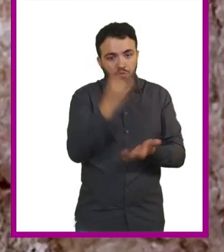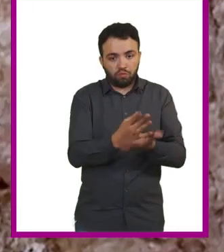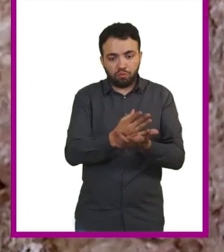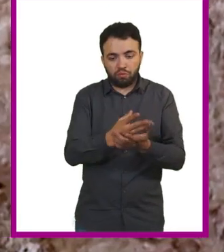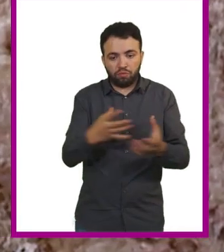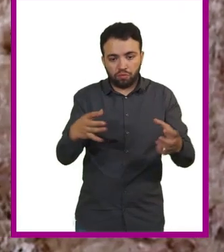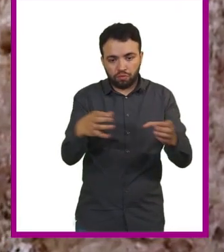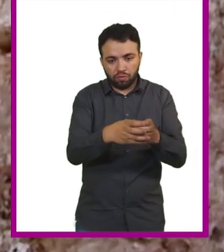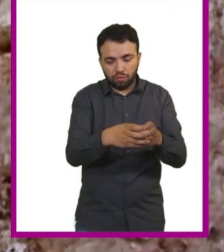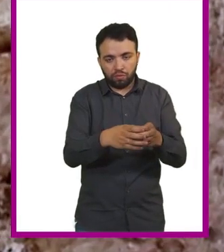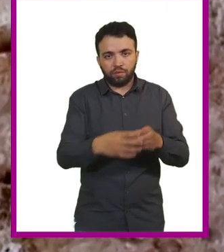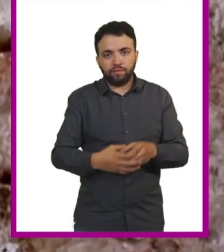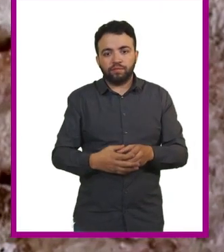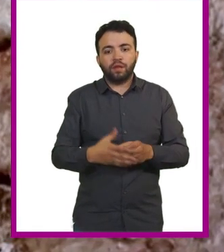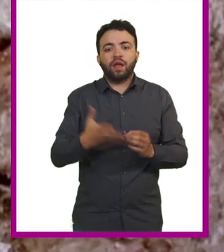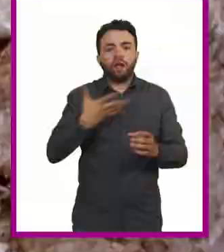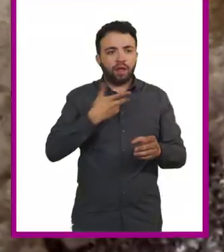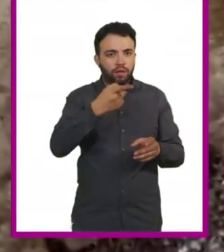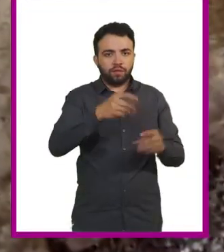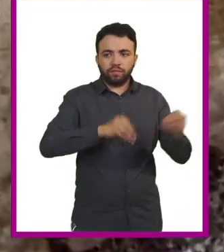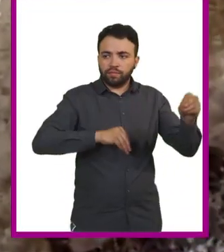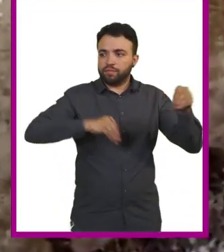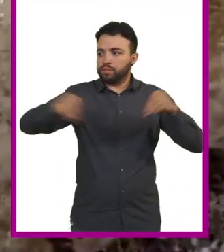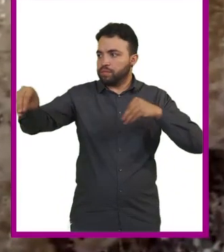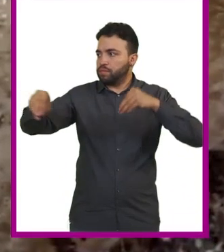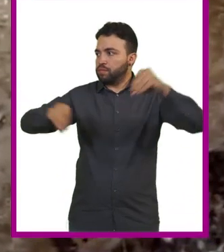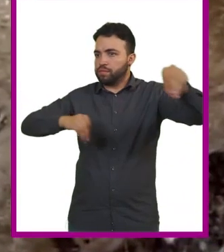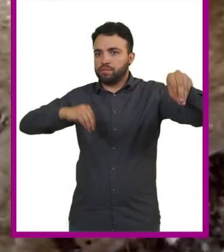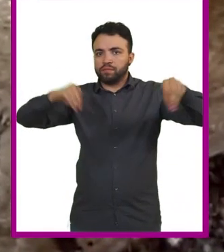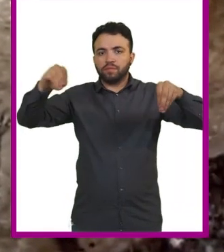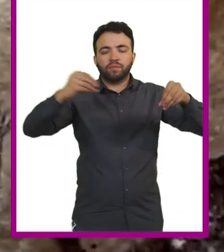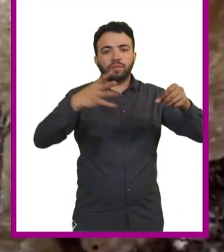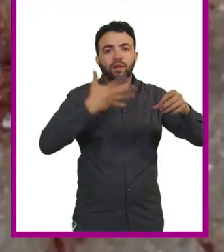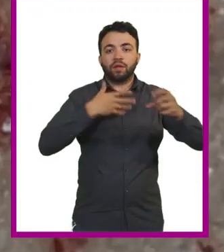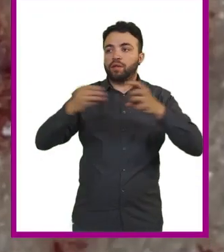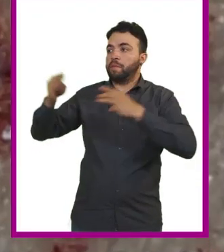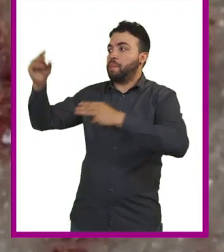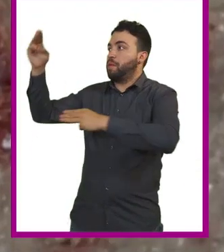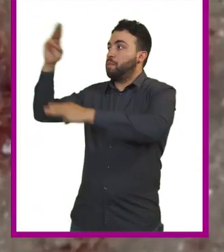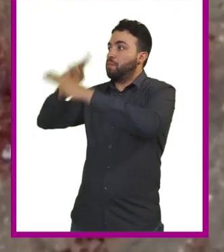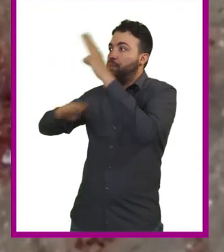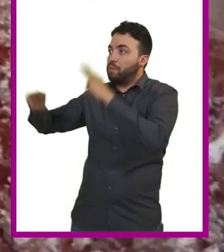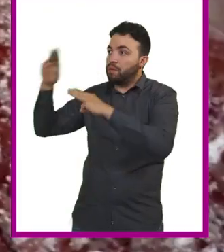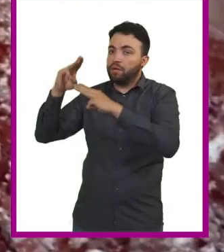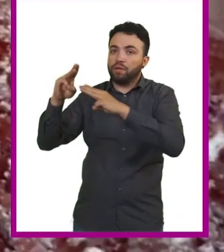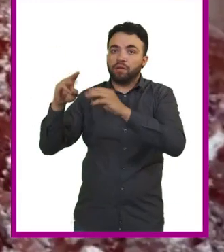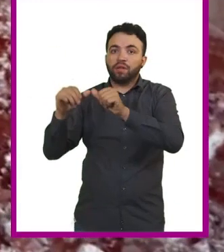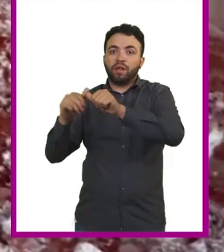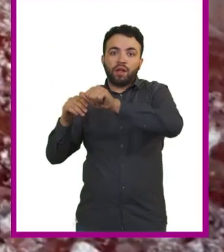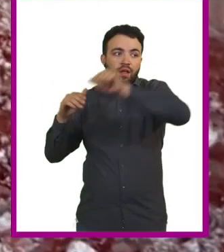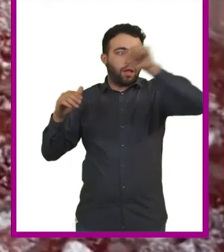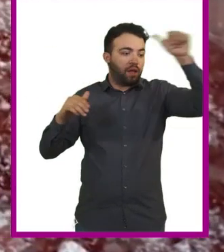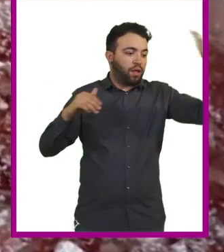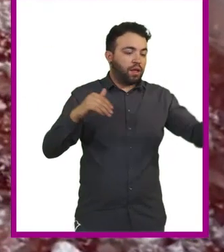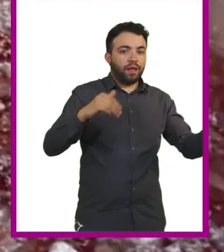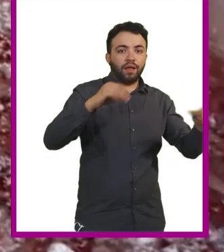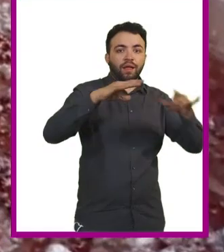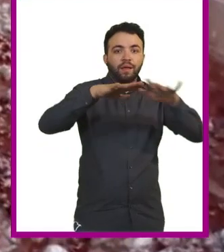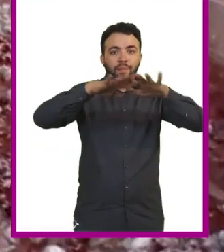sumamente móviles y andaban de la montaña a la costa, moviéndose a través de un ciclo